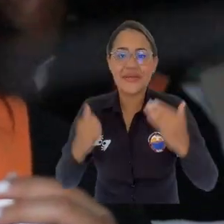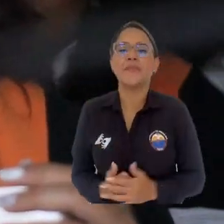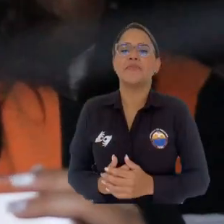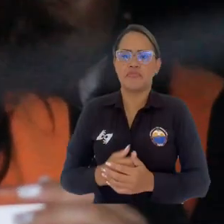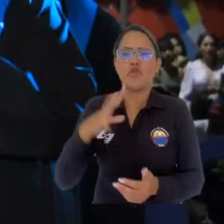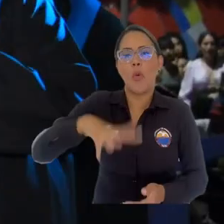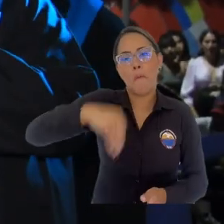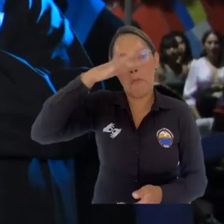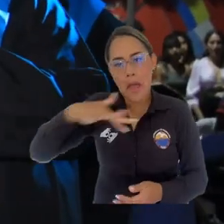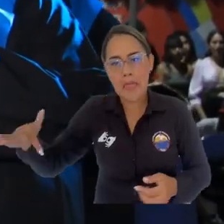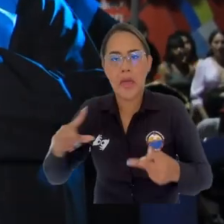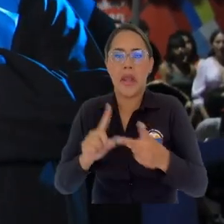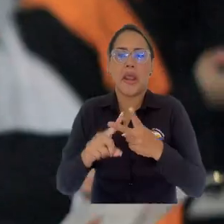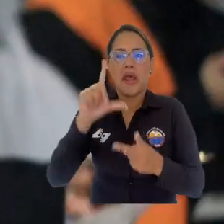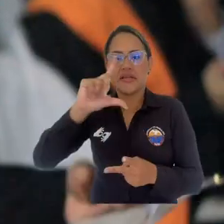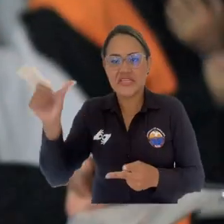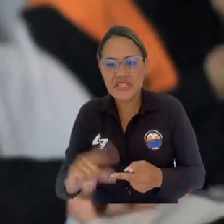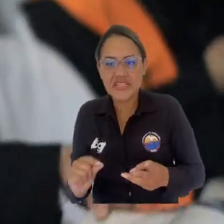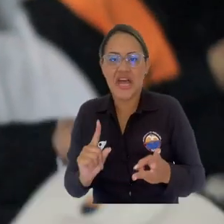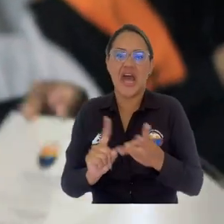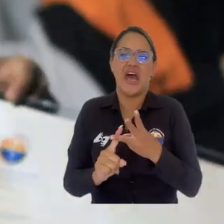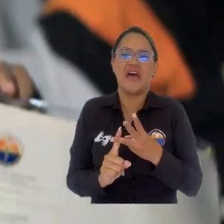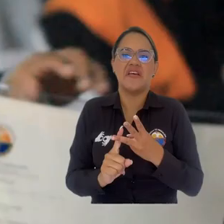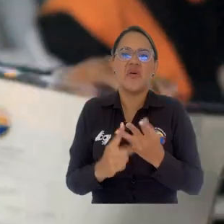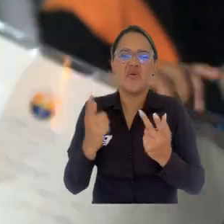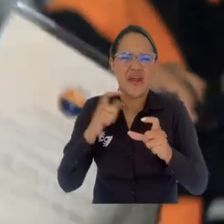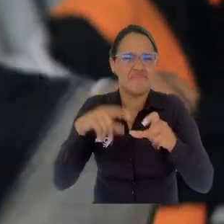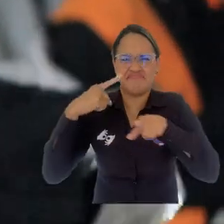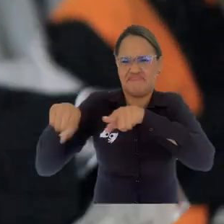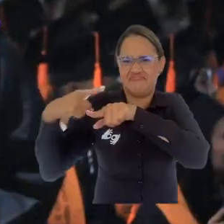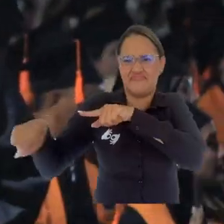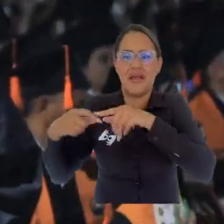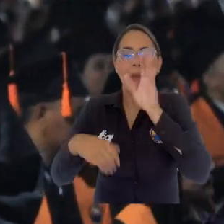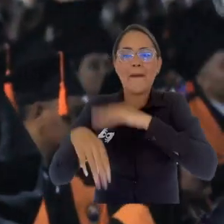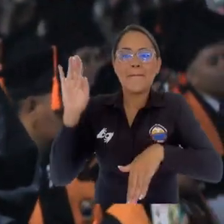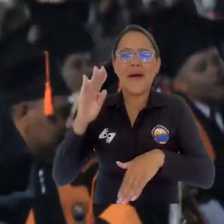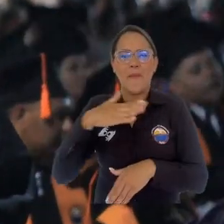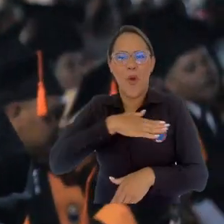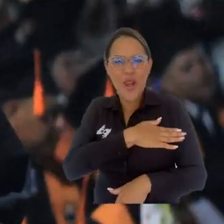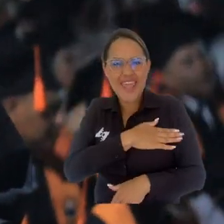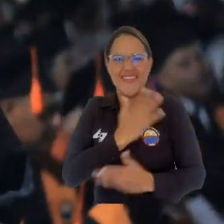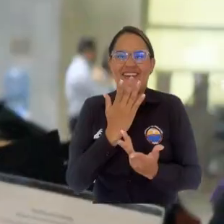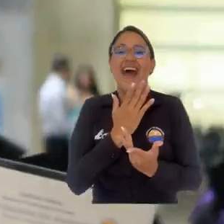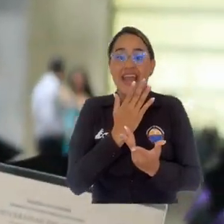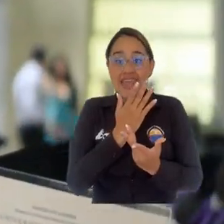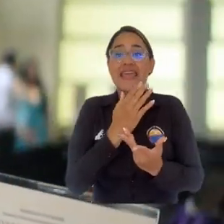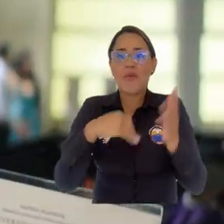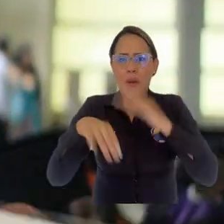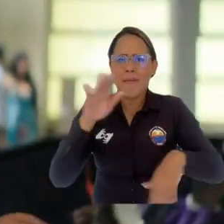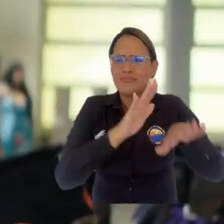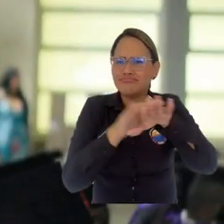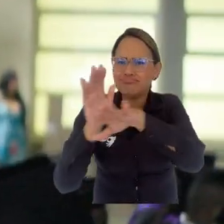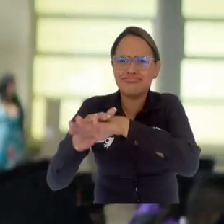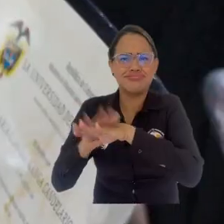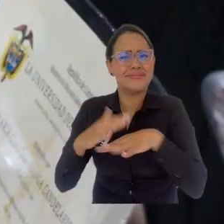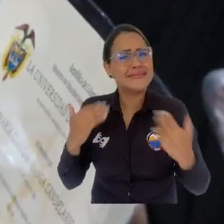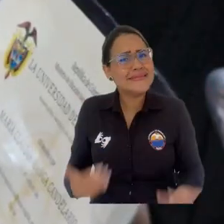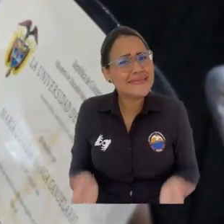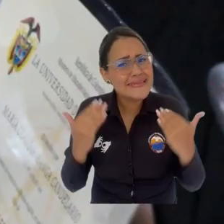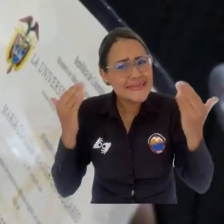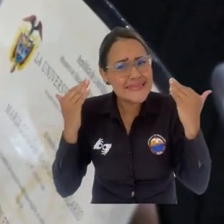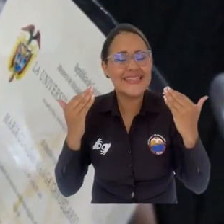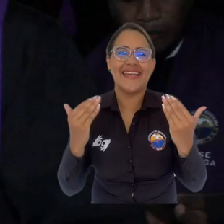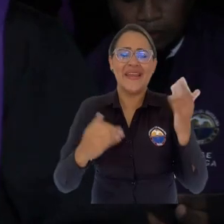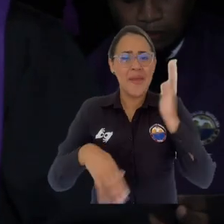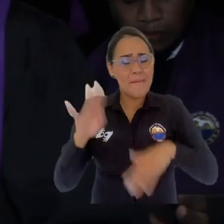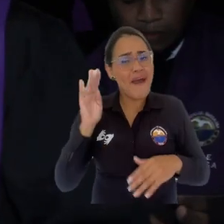del Magdalena Cesar Bolívar y otras regiones los nuevos técnicos tecnólogos y profesionales destacaron el compromiso de la Alma Mater por